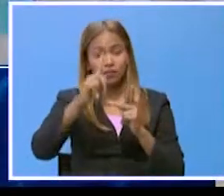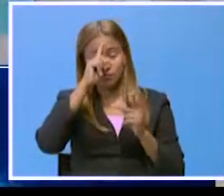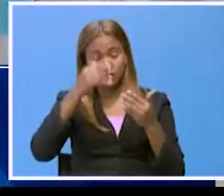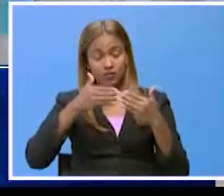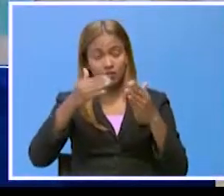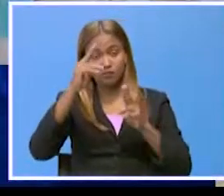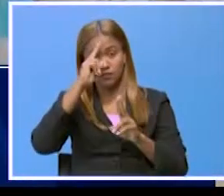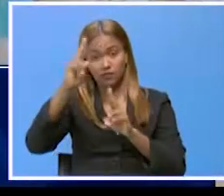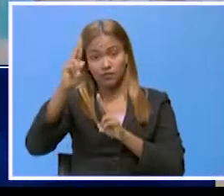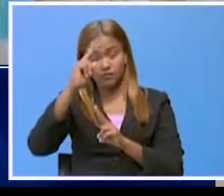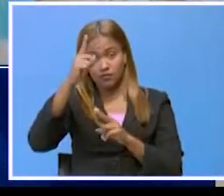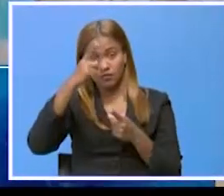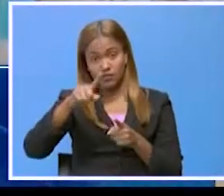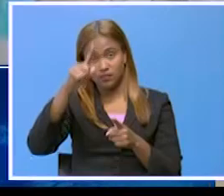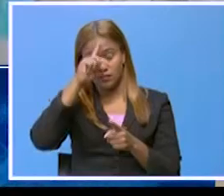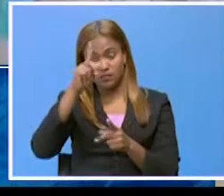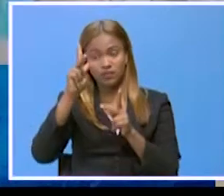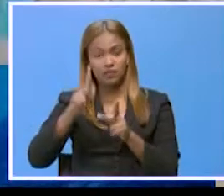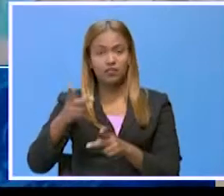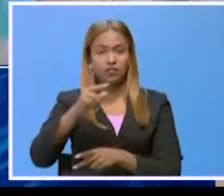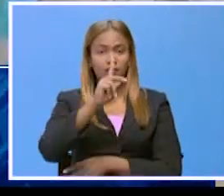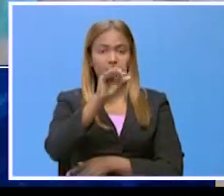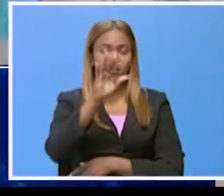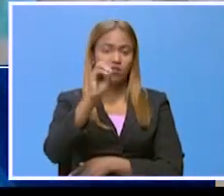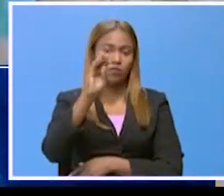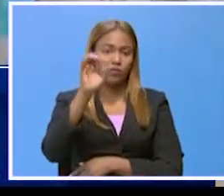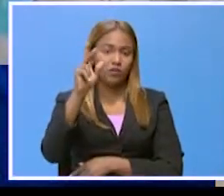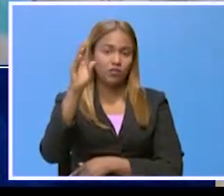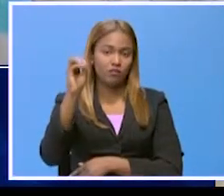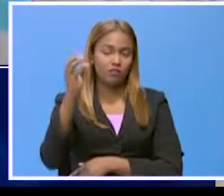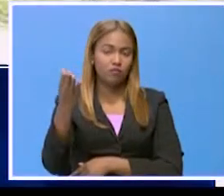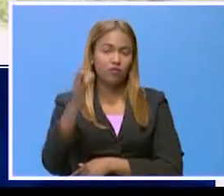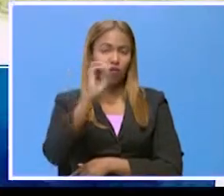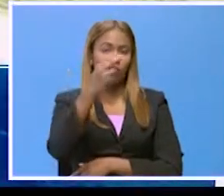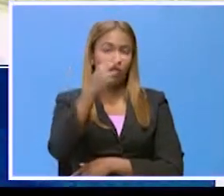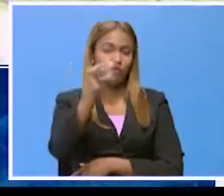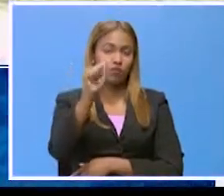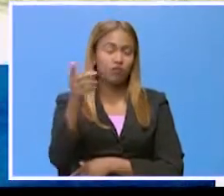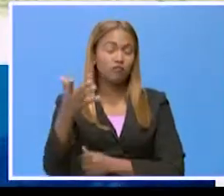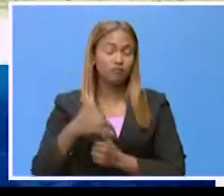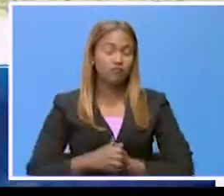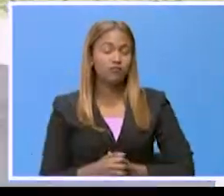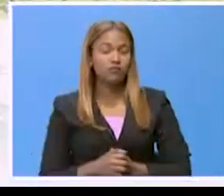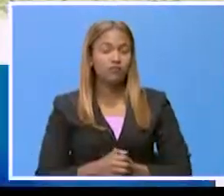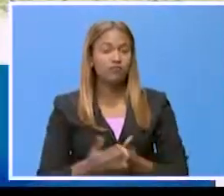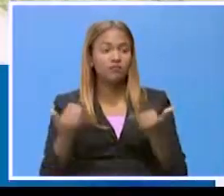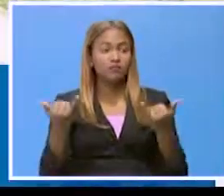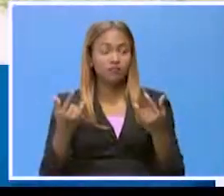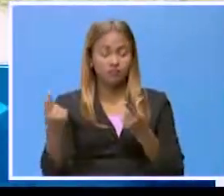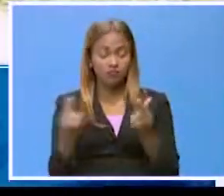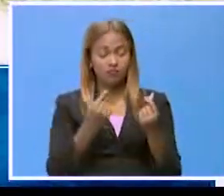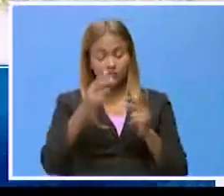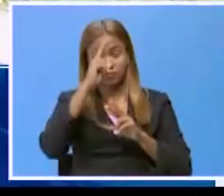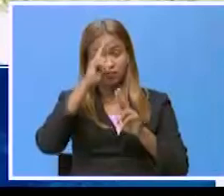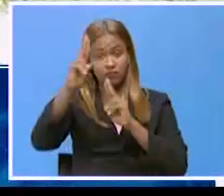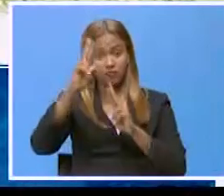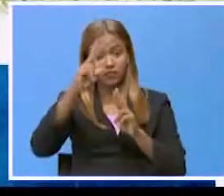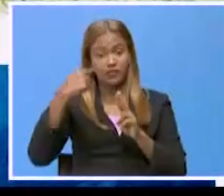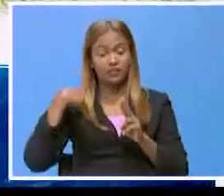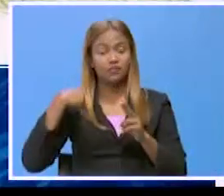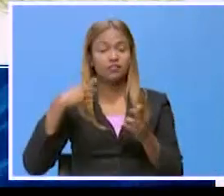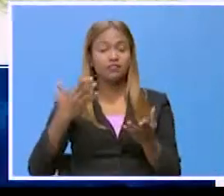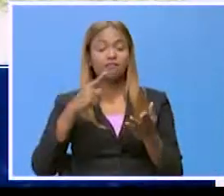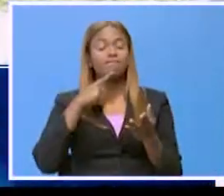un homenaje póstumo al fenecido darío moreno martes a las 8 a esta actividad es un homenaje a un personaje que perdimos de